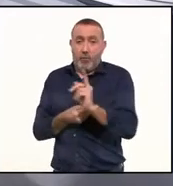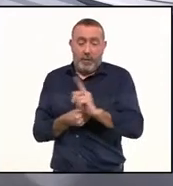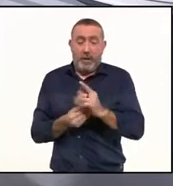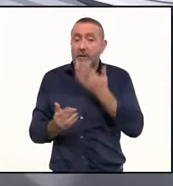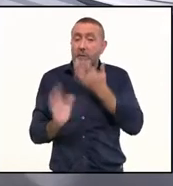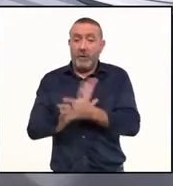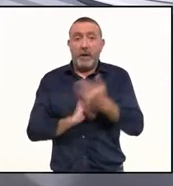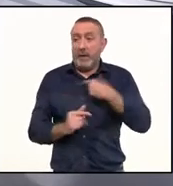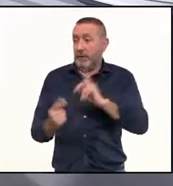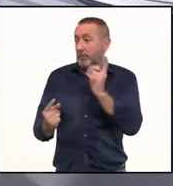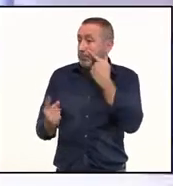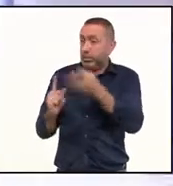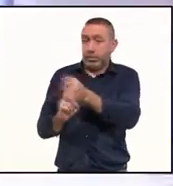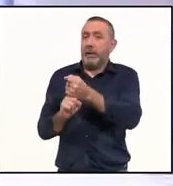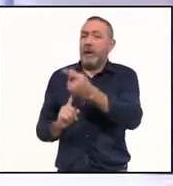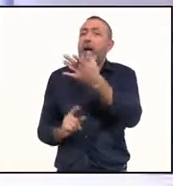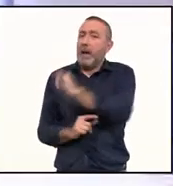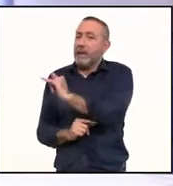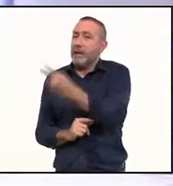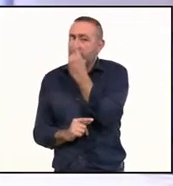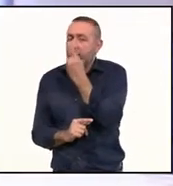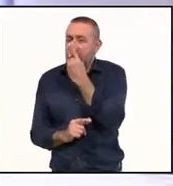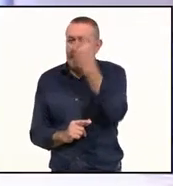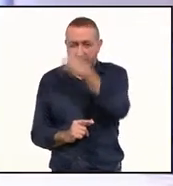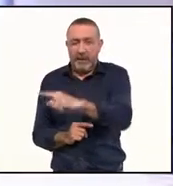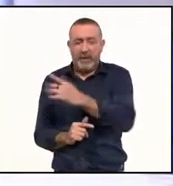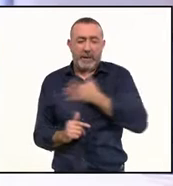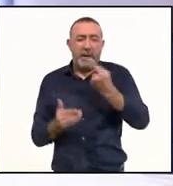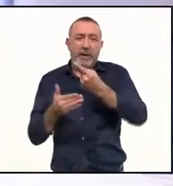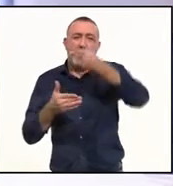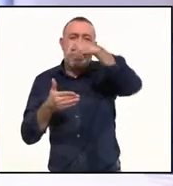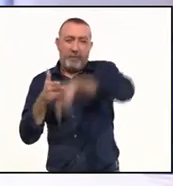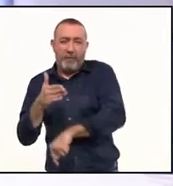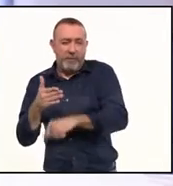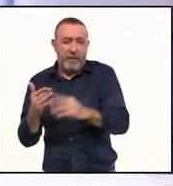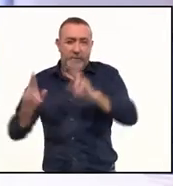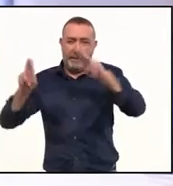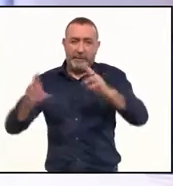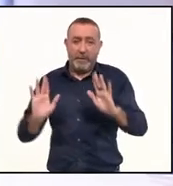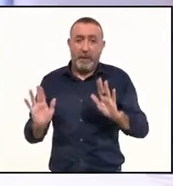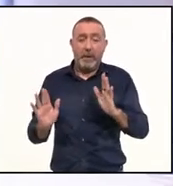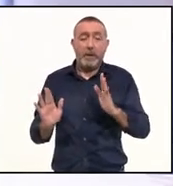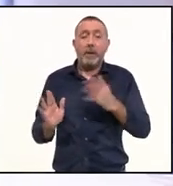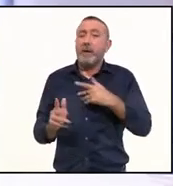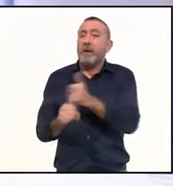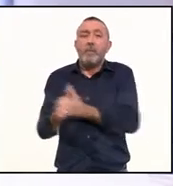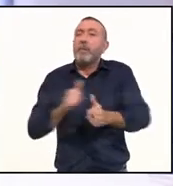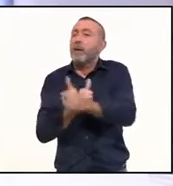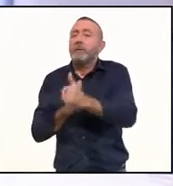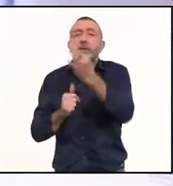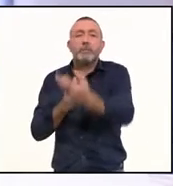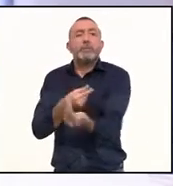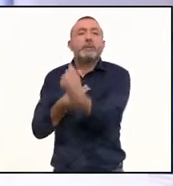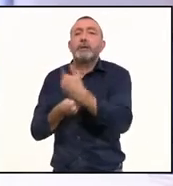directamente la semana que no te ves ya tiene un interés y sabe que quiere profundizar por el tema por algo pero principalmente llegan mujeres